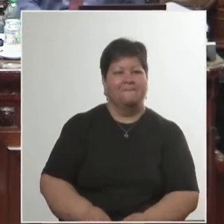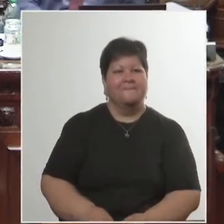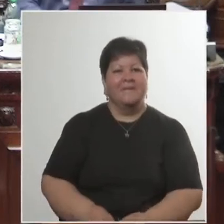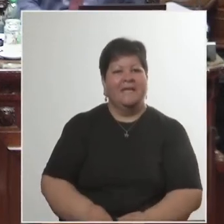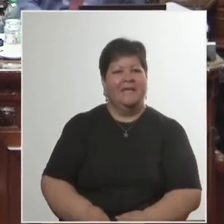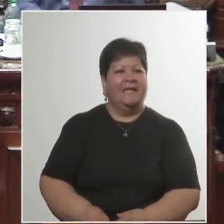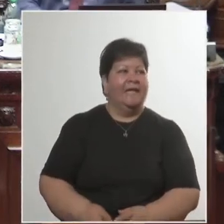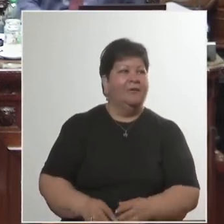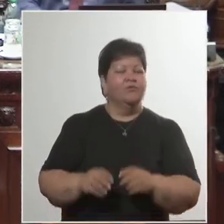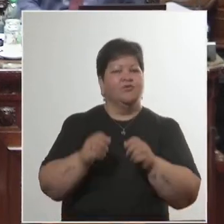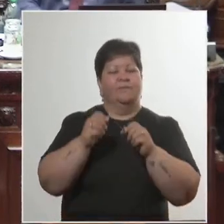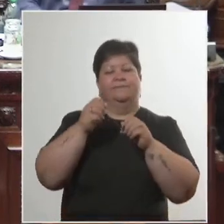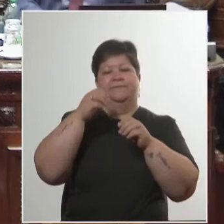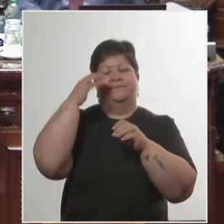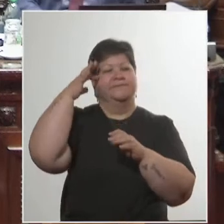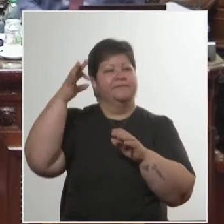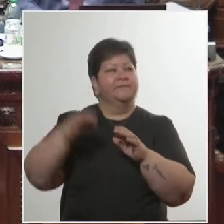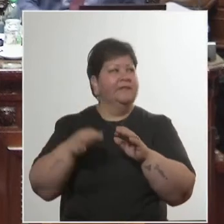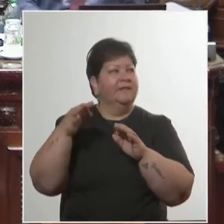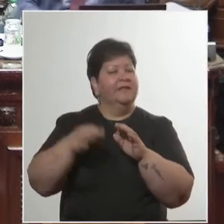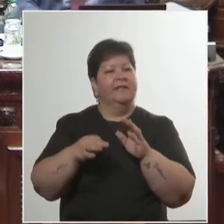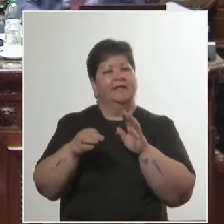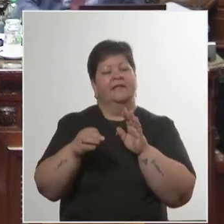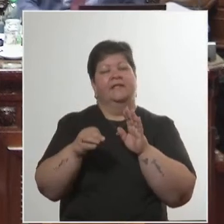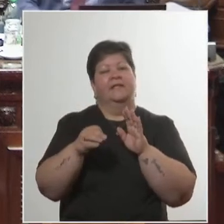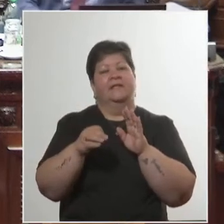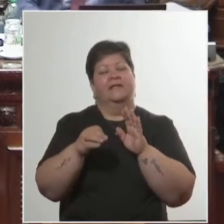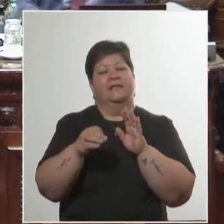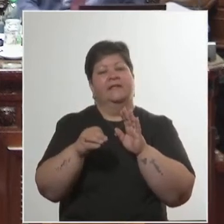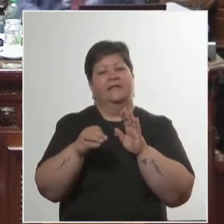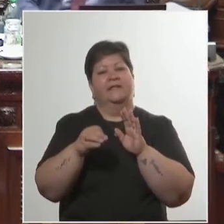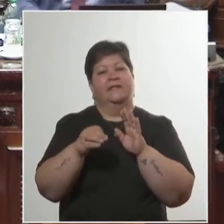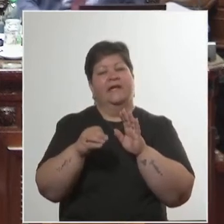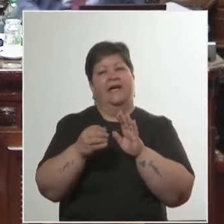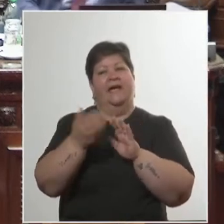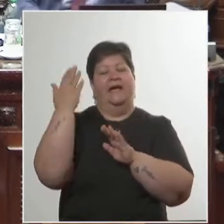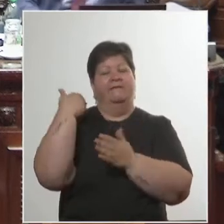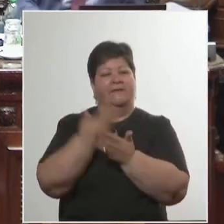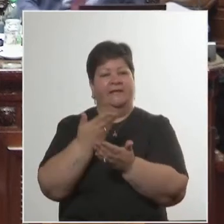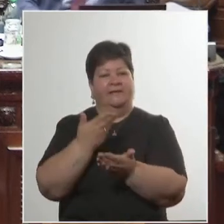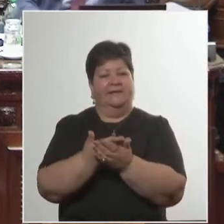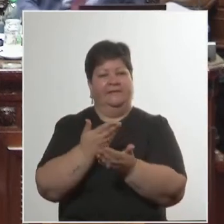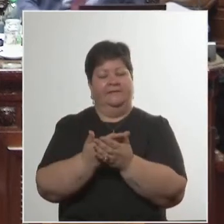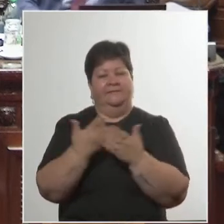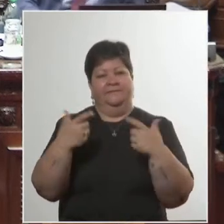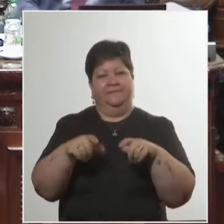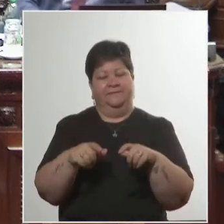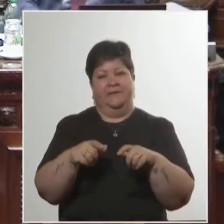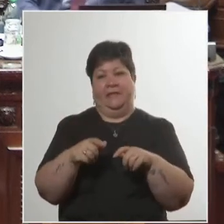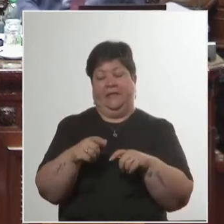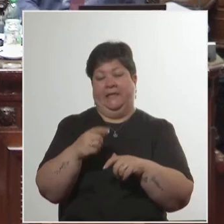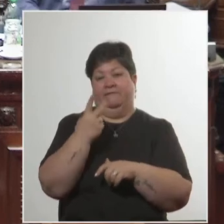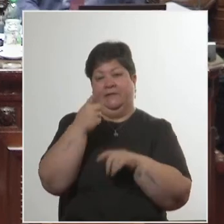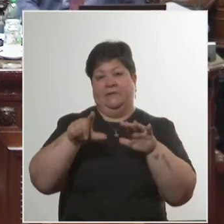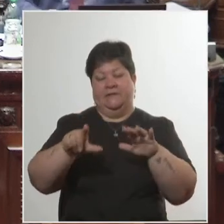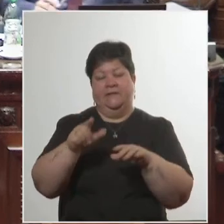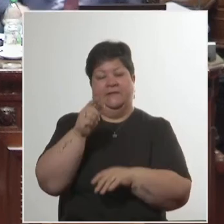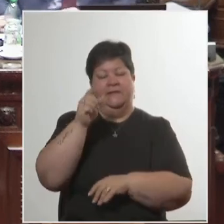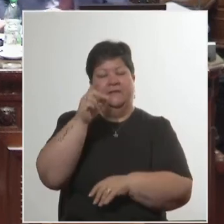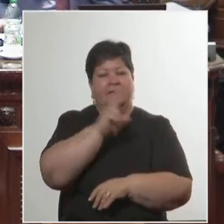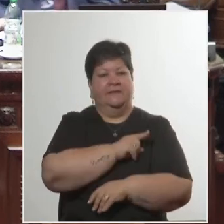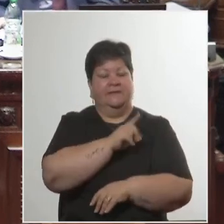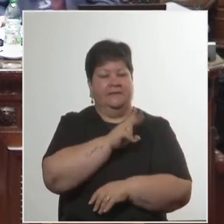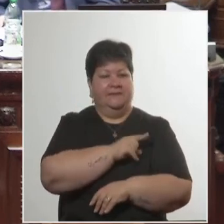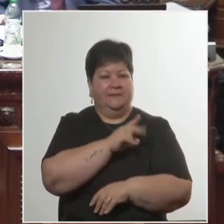de la cámara de senadores de se cuenta de inasistencias anteriores convocatorias en la sesión extraordinaria del día 27 de diciembre